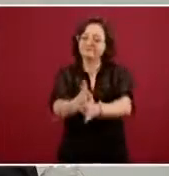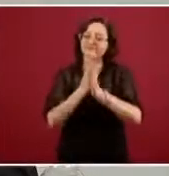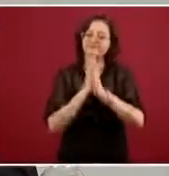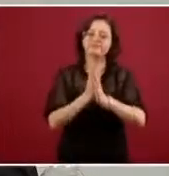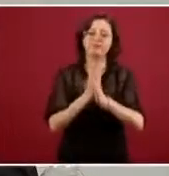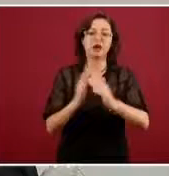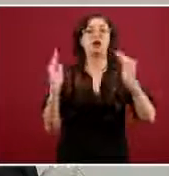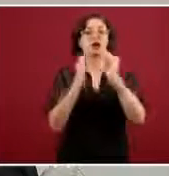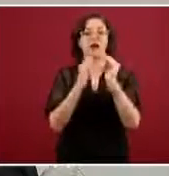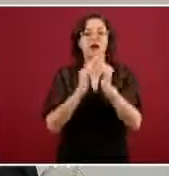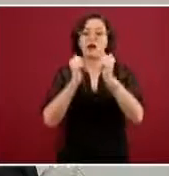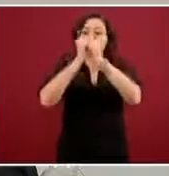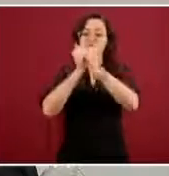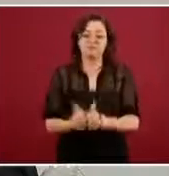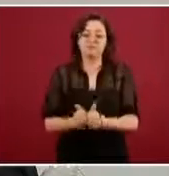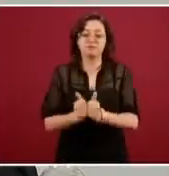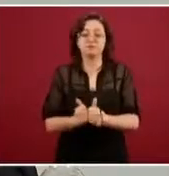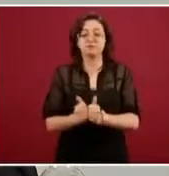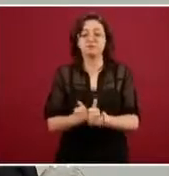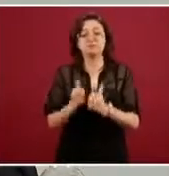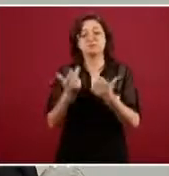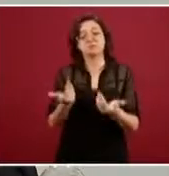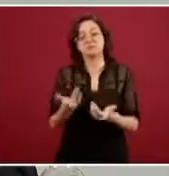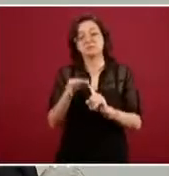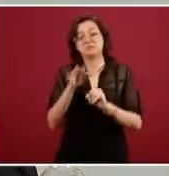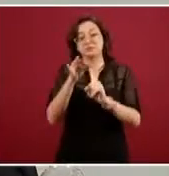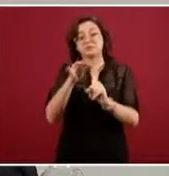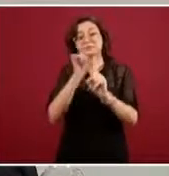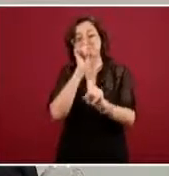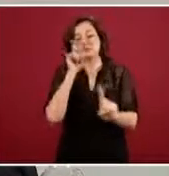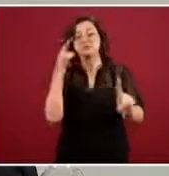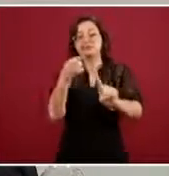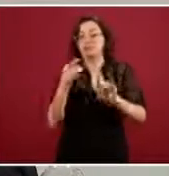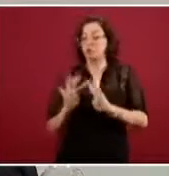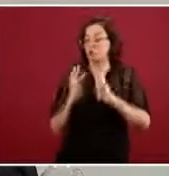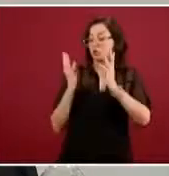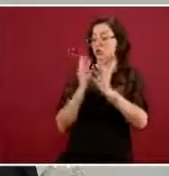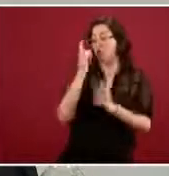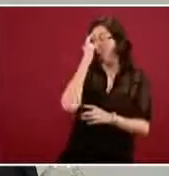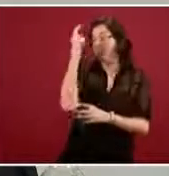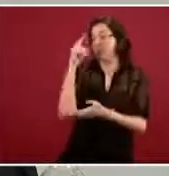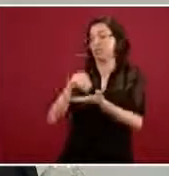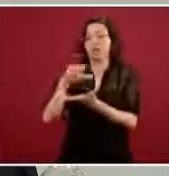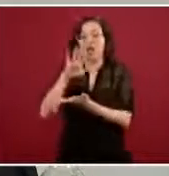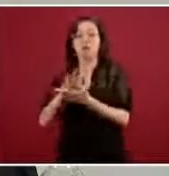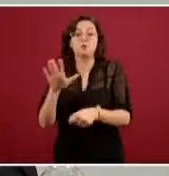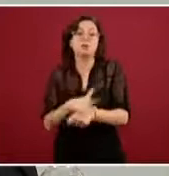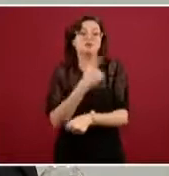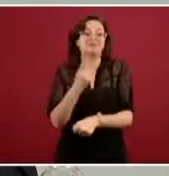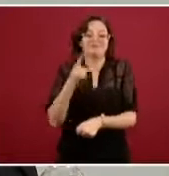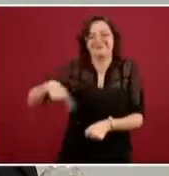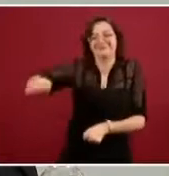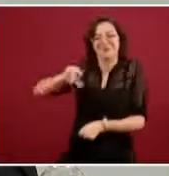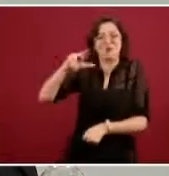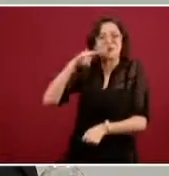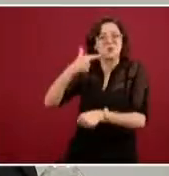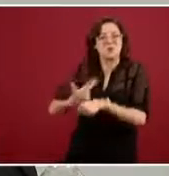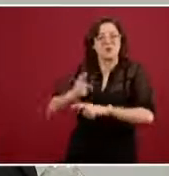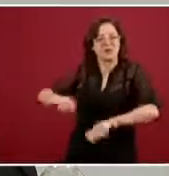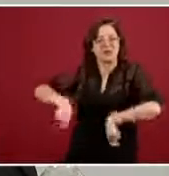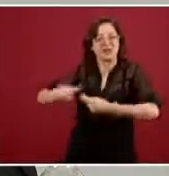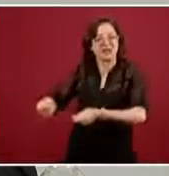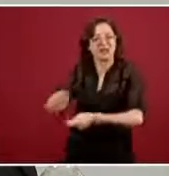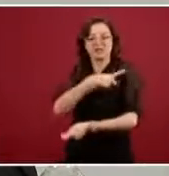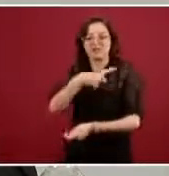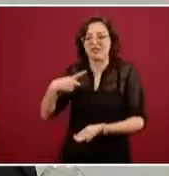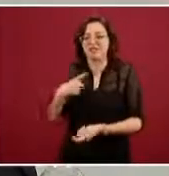del enfoque de esta guía. ¿Por qué nace en el Consejo? Nace en el Consejo porque el Consejo le corresponde crear